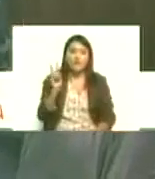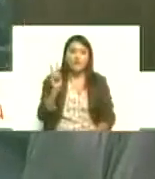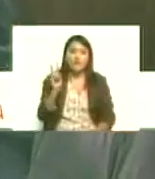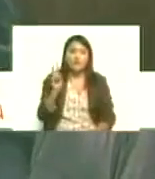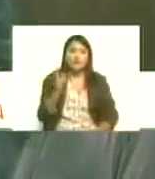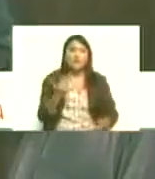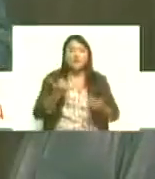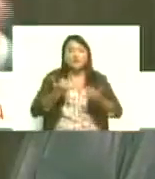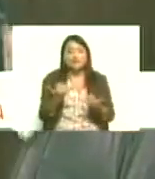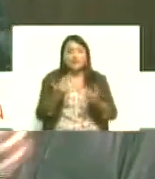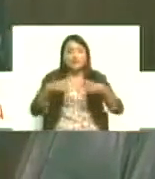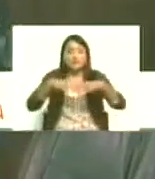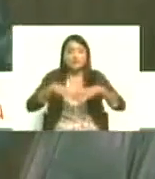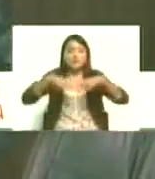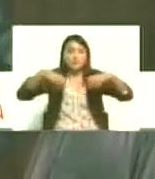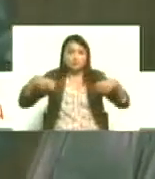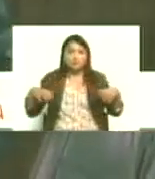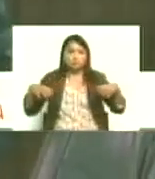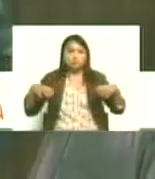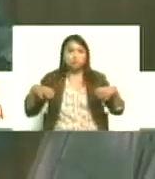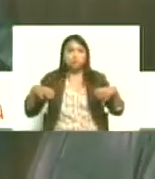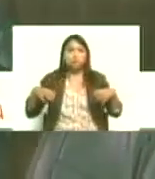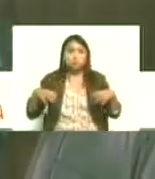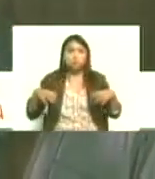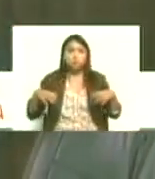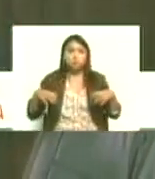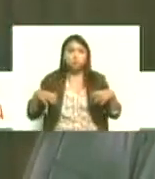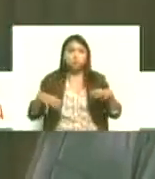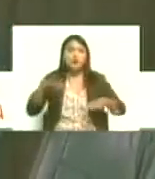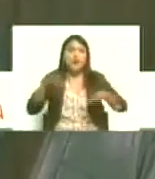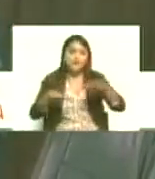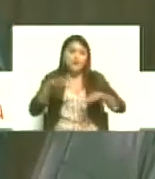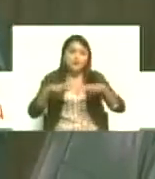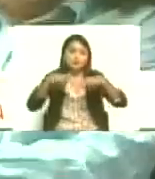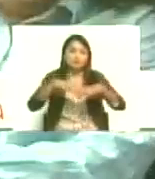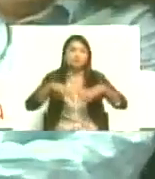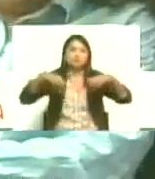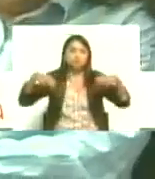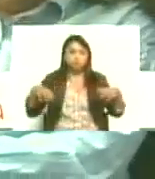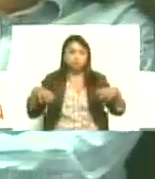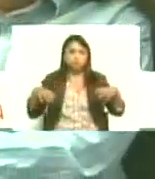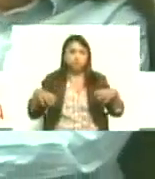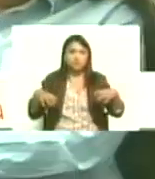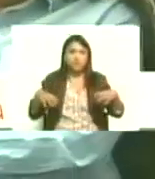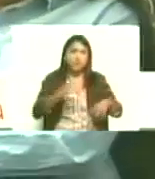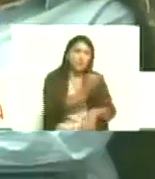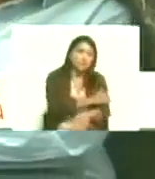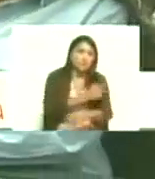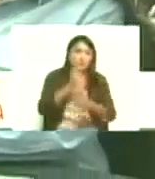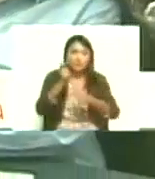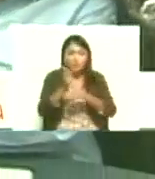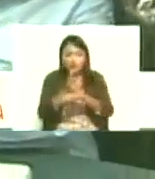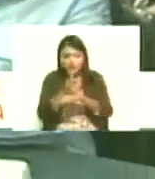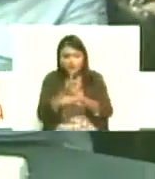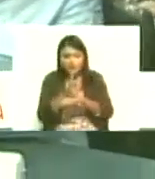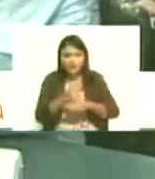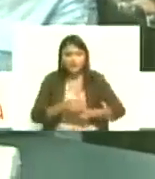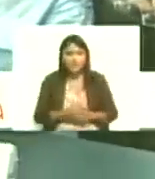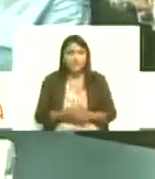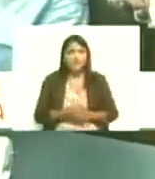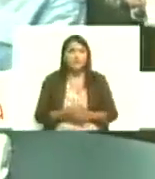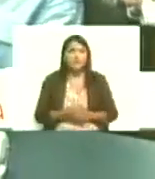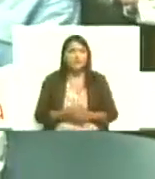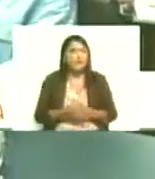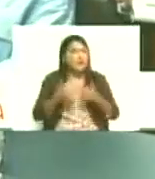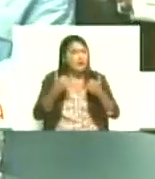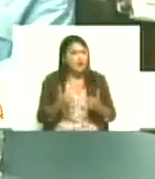polarizado, atomizado, a veces dividido, ¿no será esta una causal, una